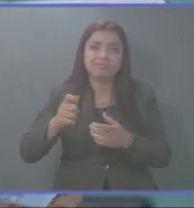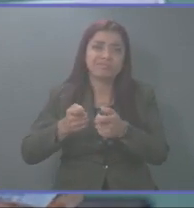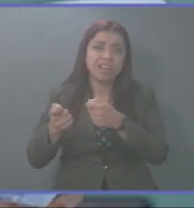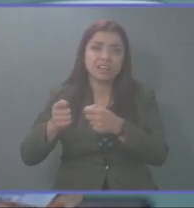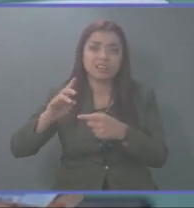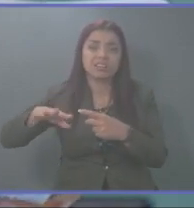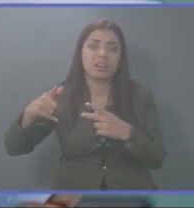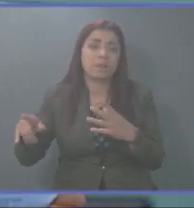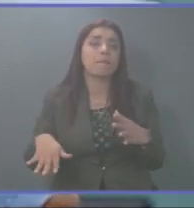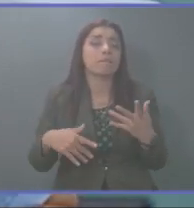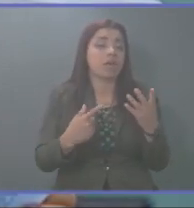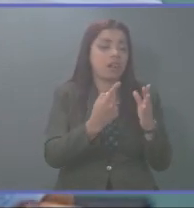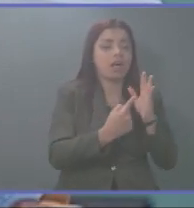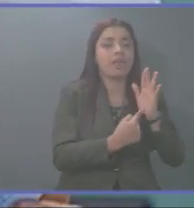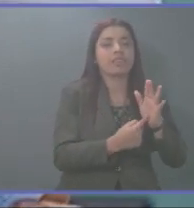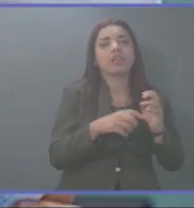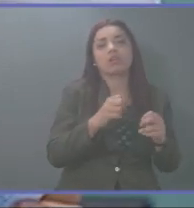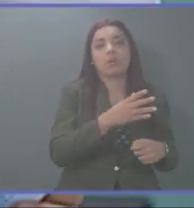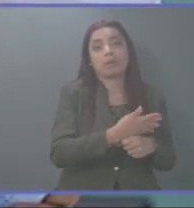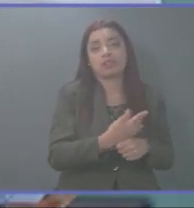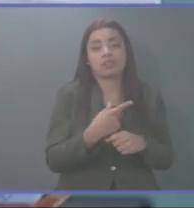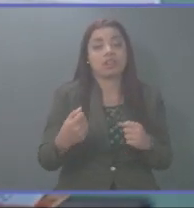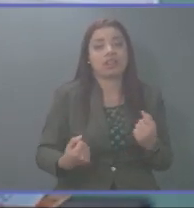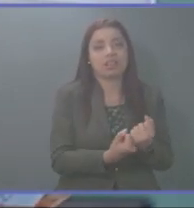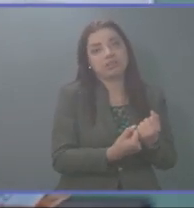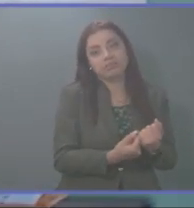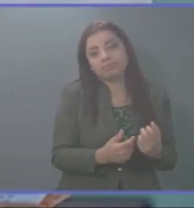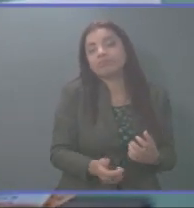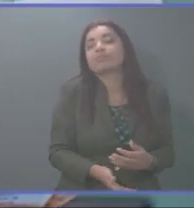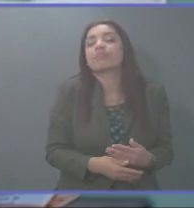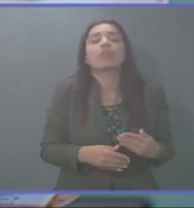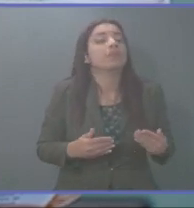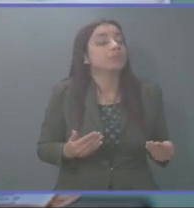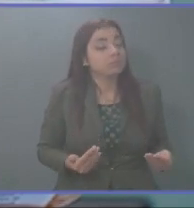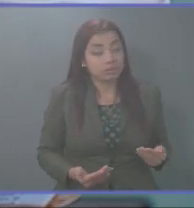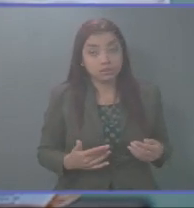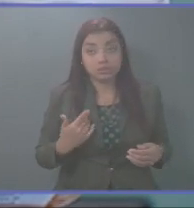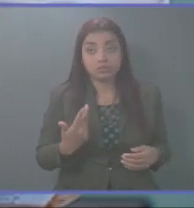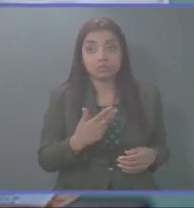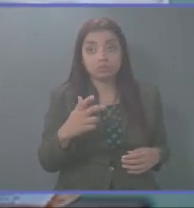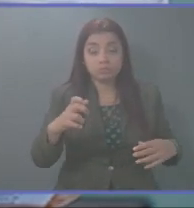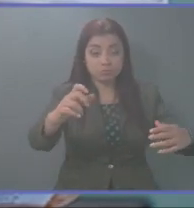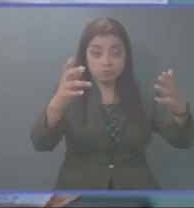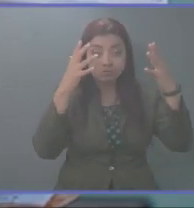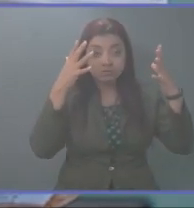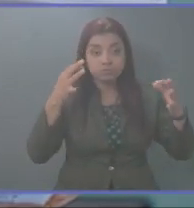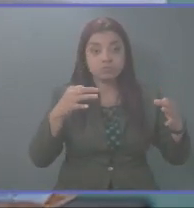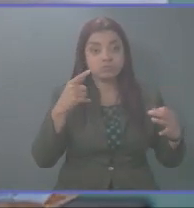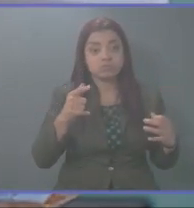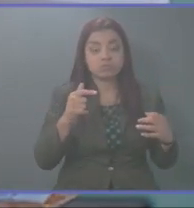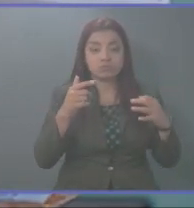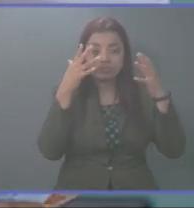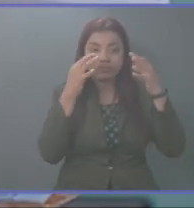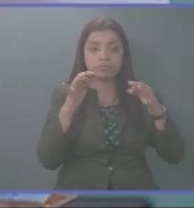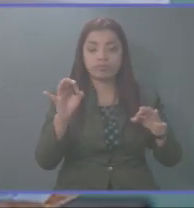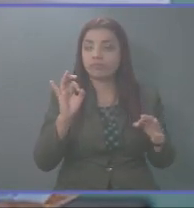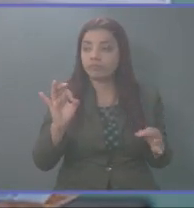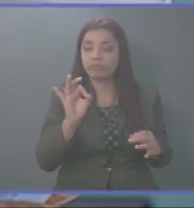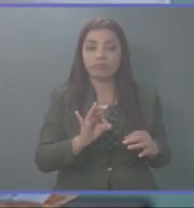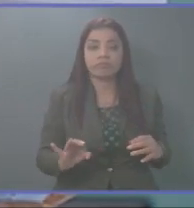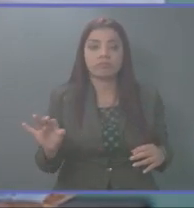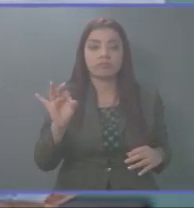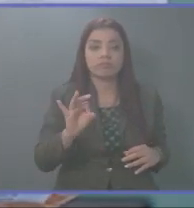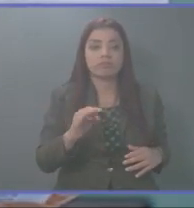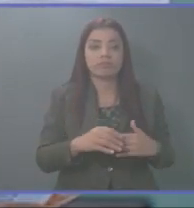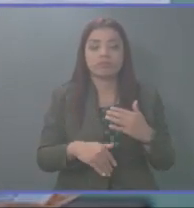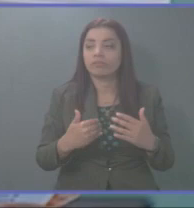favorecer determinados candidatos o partidos políticos. Es por la razón antes señalada que se ha llegado a la conclusión que la decisión más armónica con la